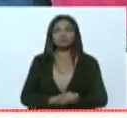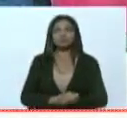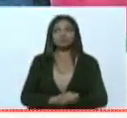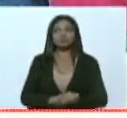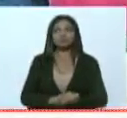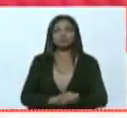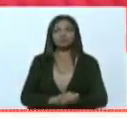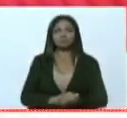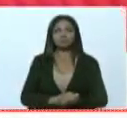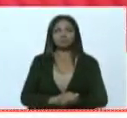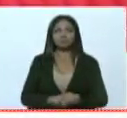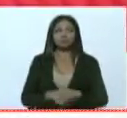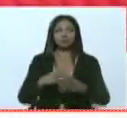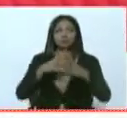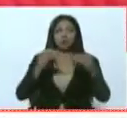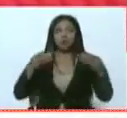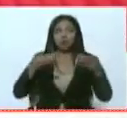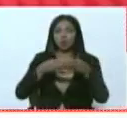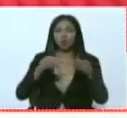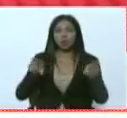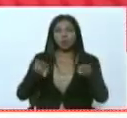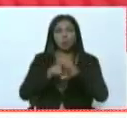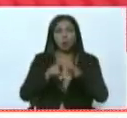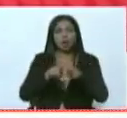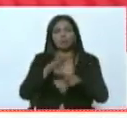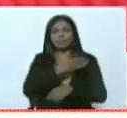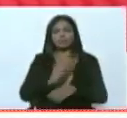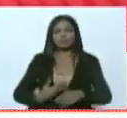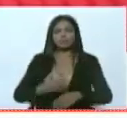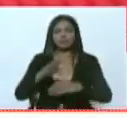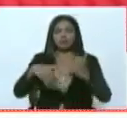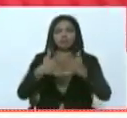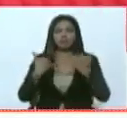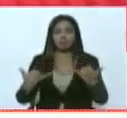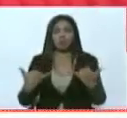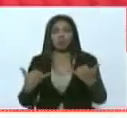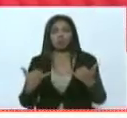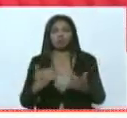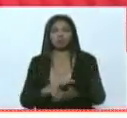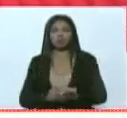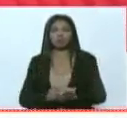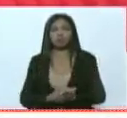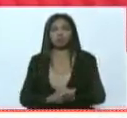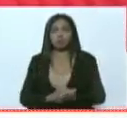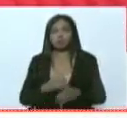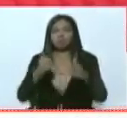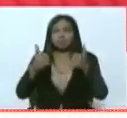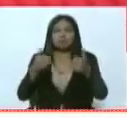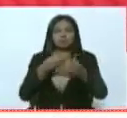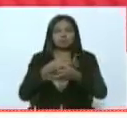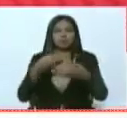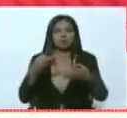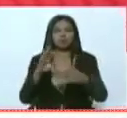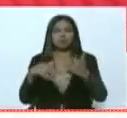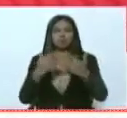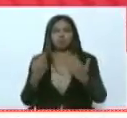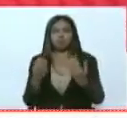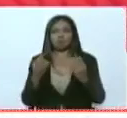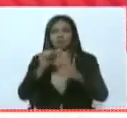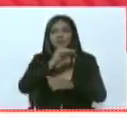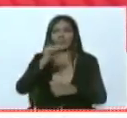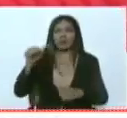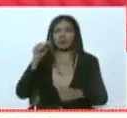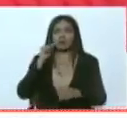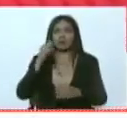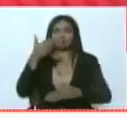y lleva todo el equipo de la presidencia que yo ejerzo. Muy bien, emiten semanalmente